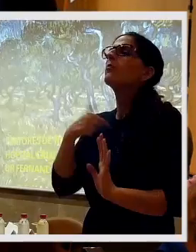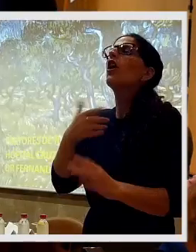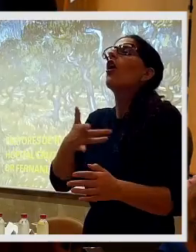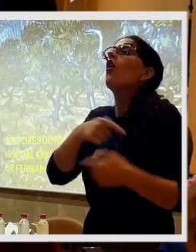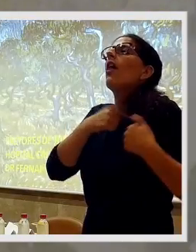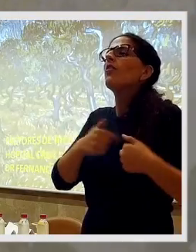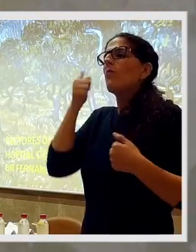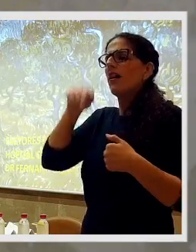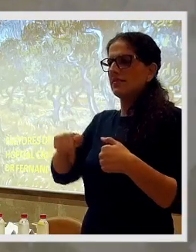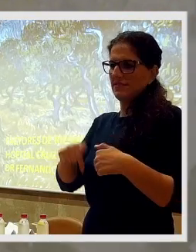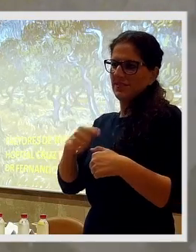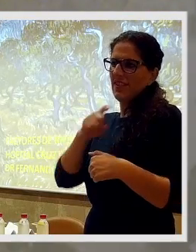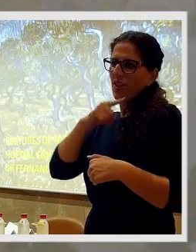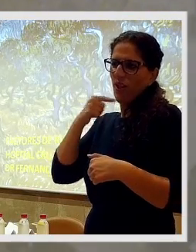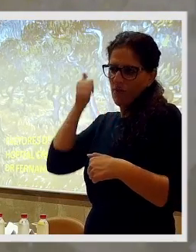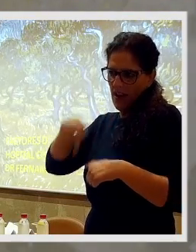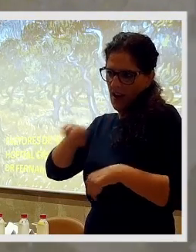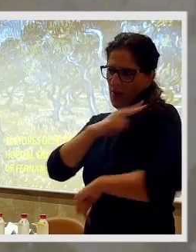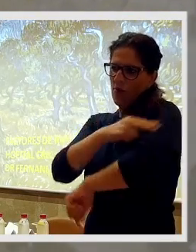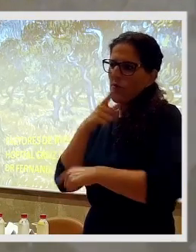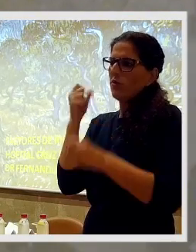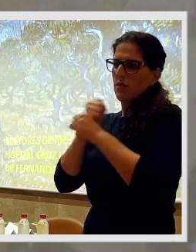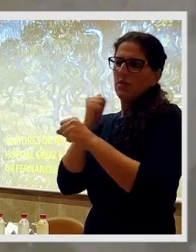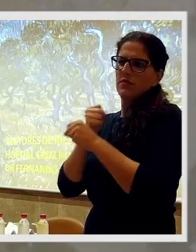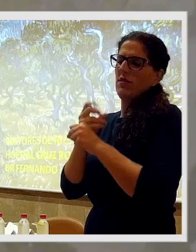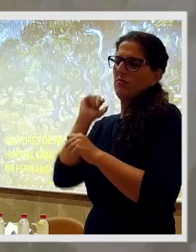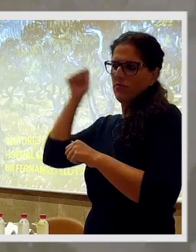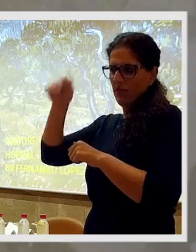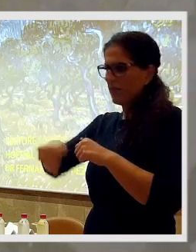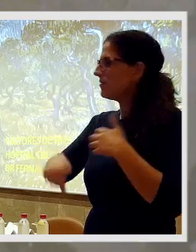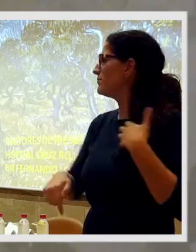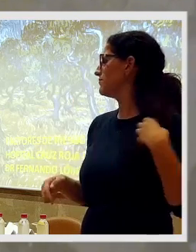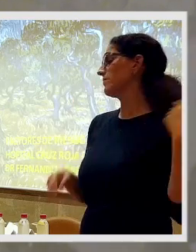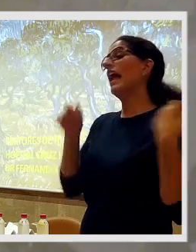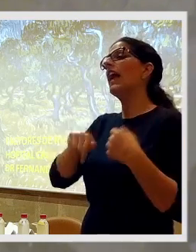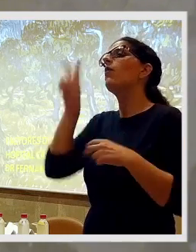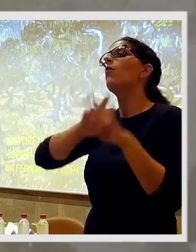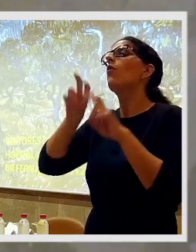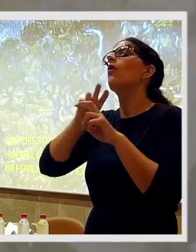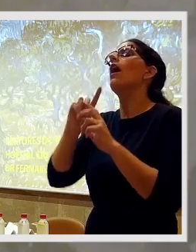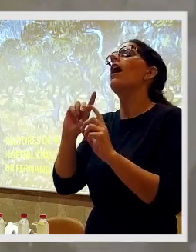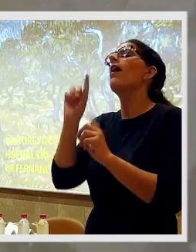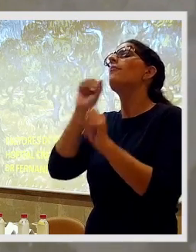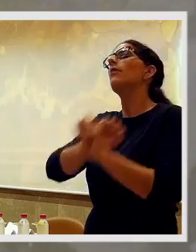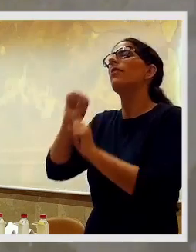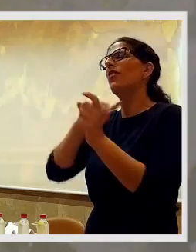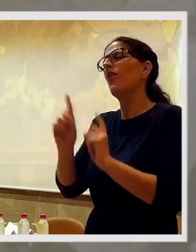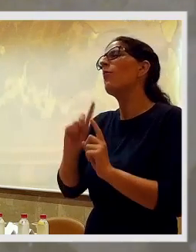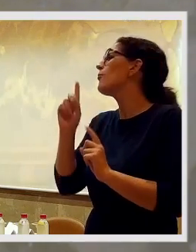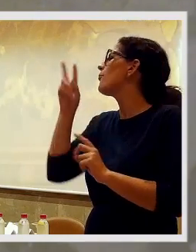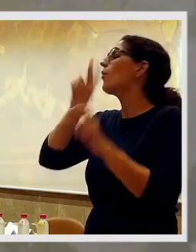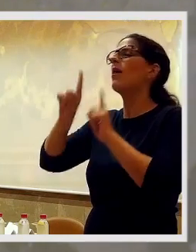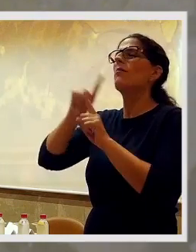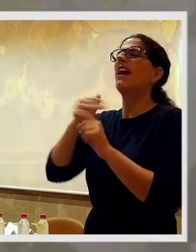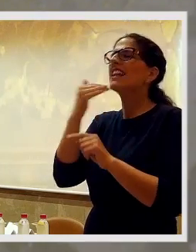mi corazón, está en este hospital, y nos dedicamos fundamentalmente a la prevención de los factores de riesgo.